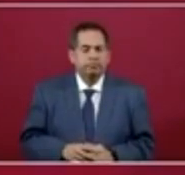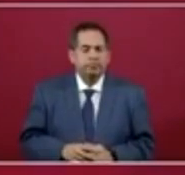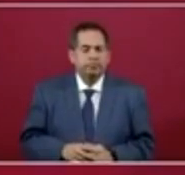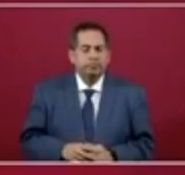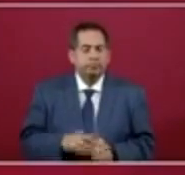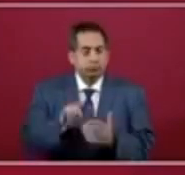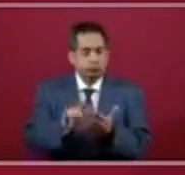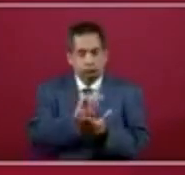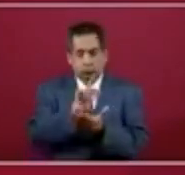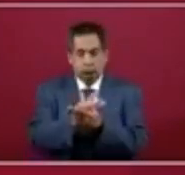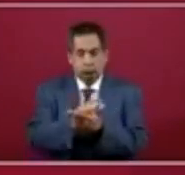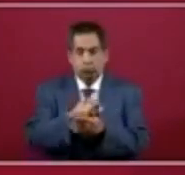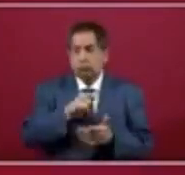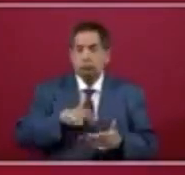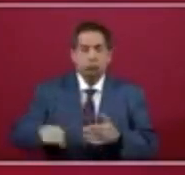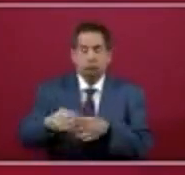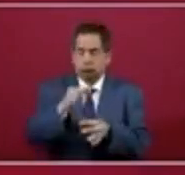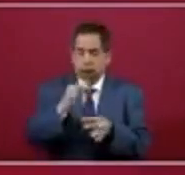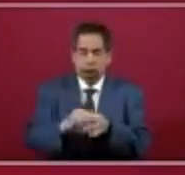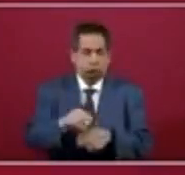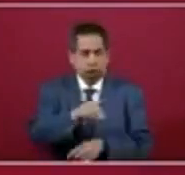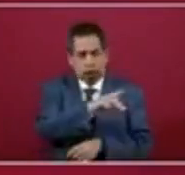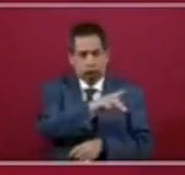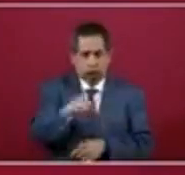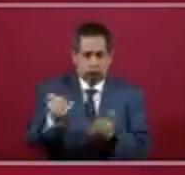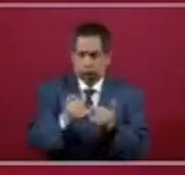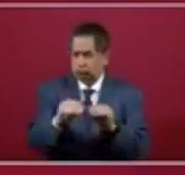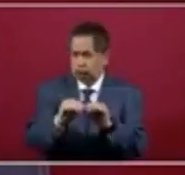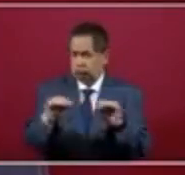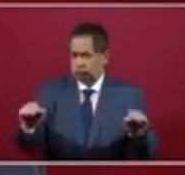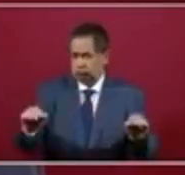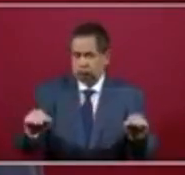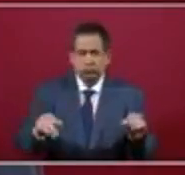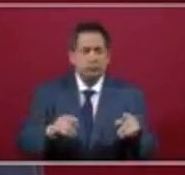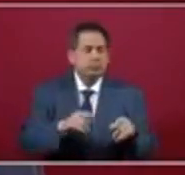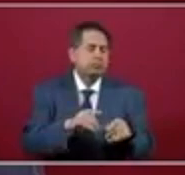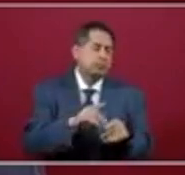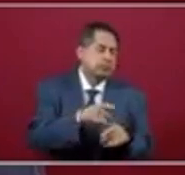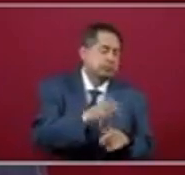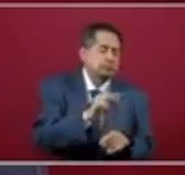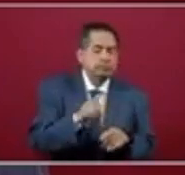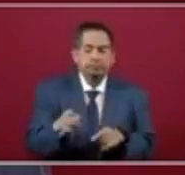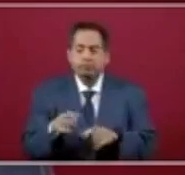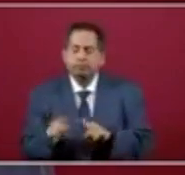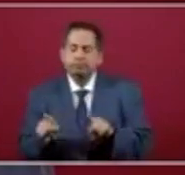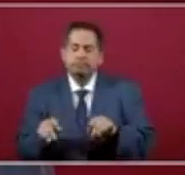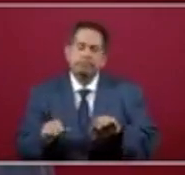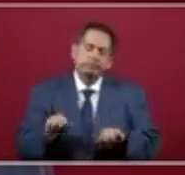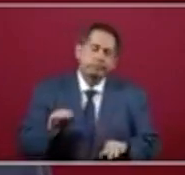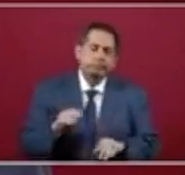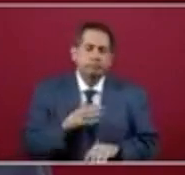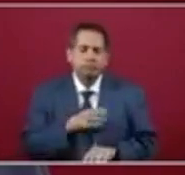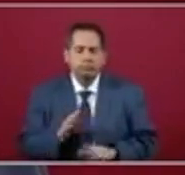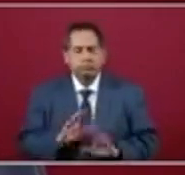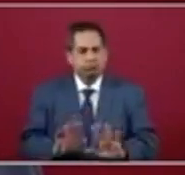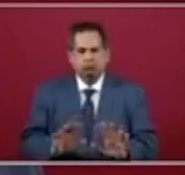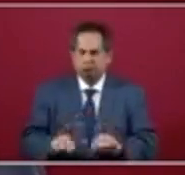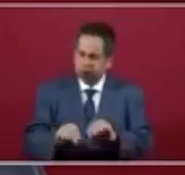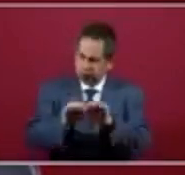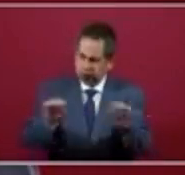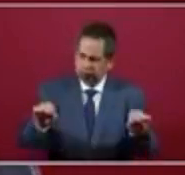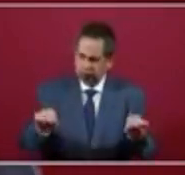la ley se aplique por parejo, que no haya excepciones. Por eso ayer también